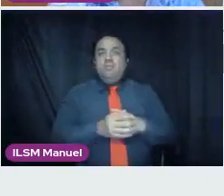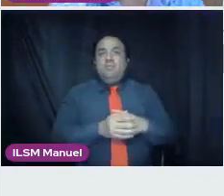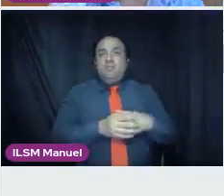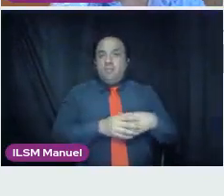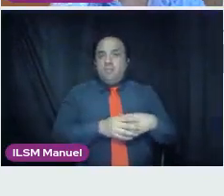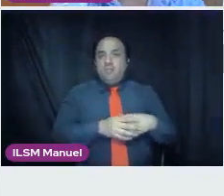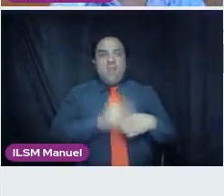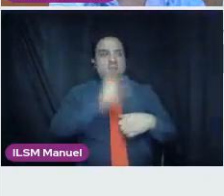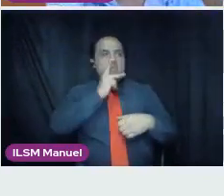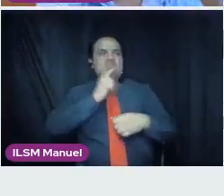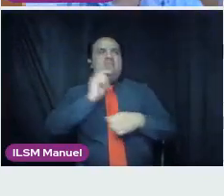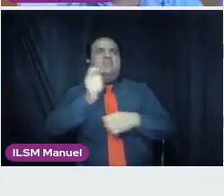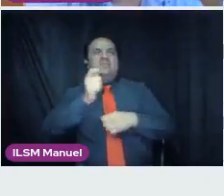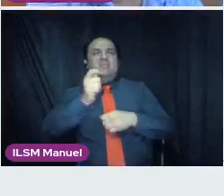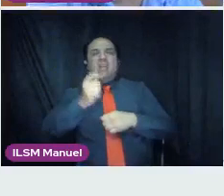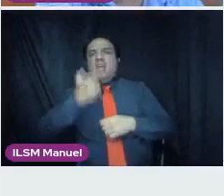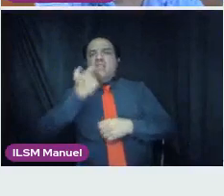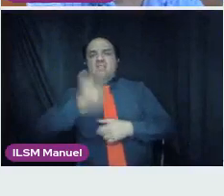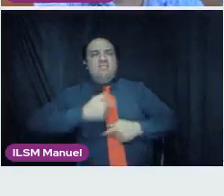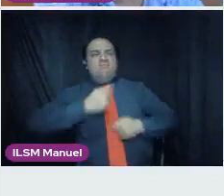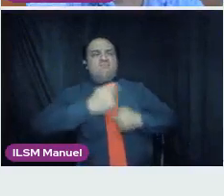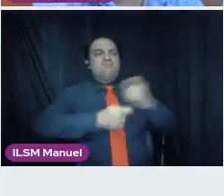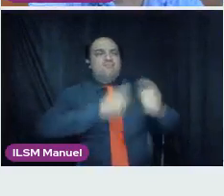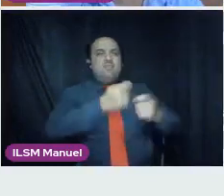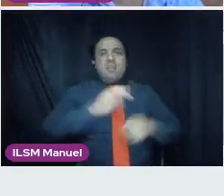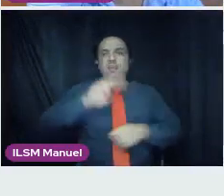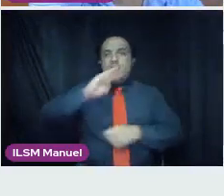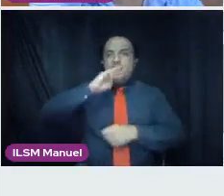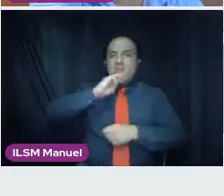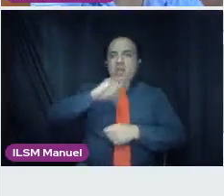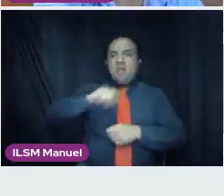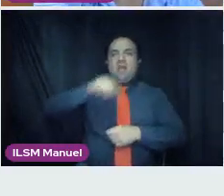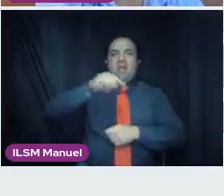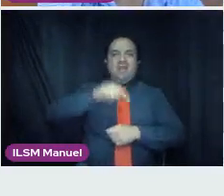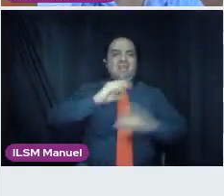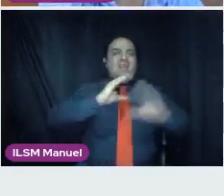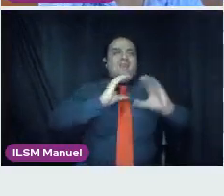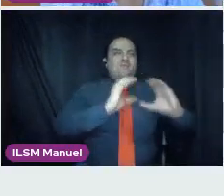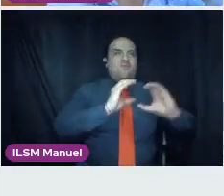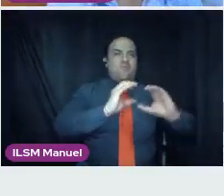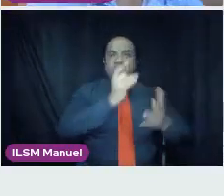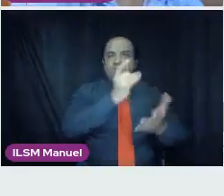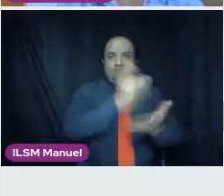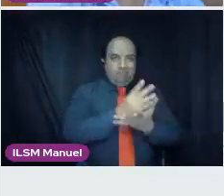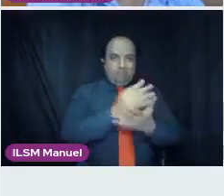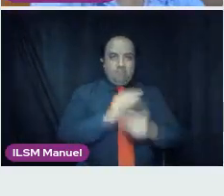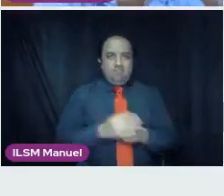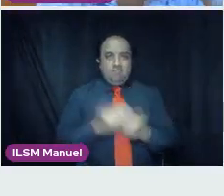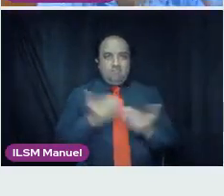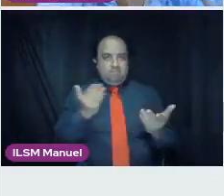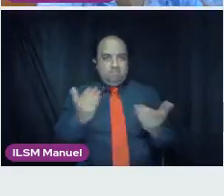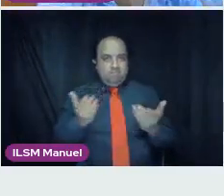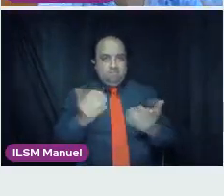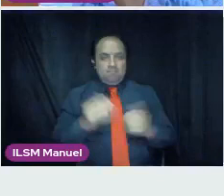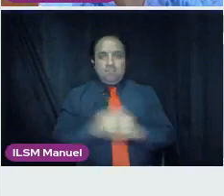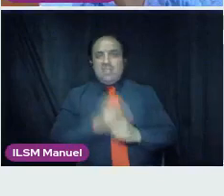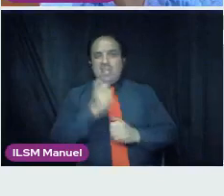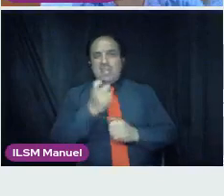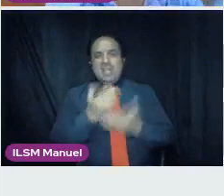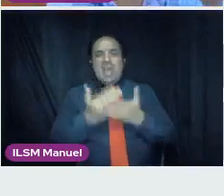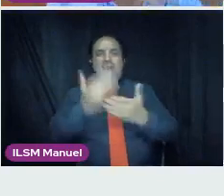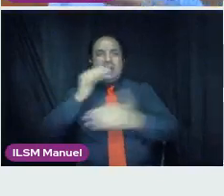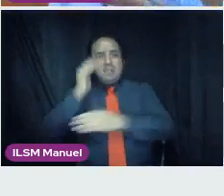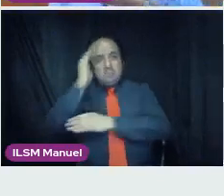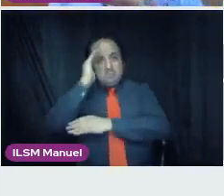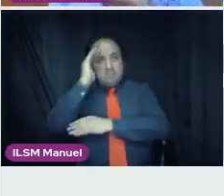rol de proveedor y la madre seguía este rol de cuidadora, ¿no? Entonces, era como la concepción